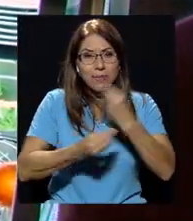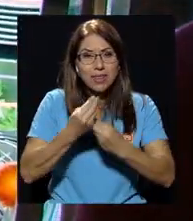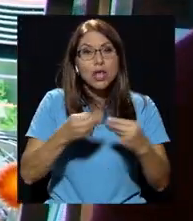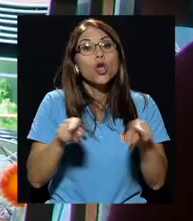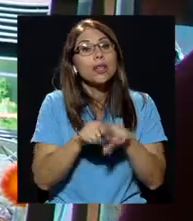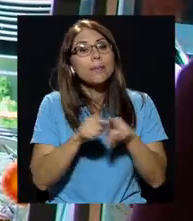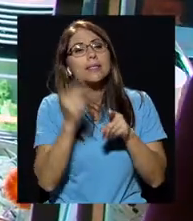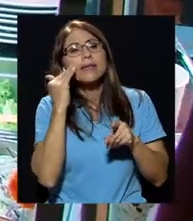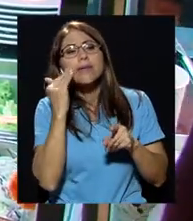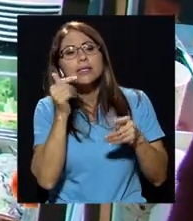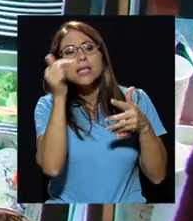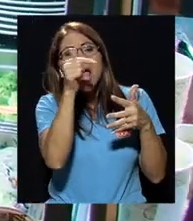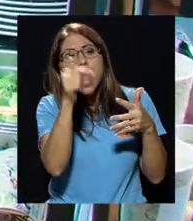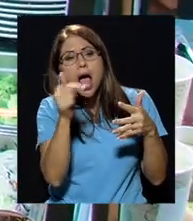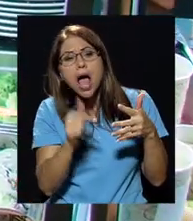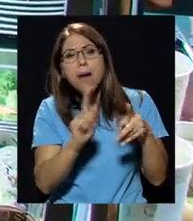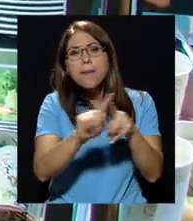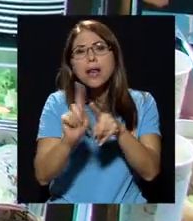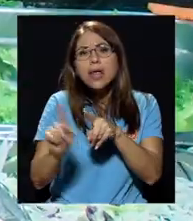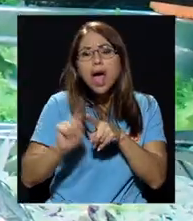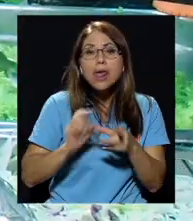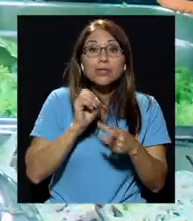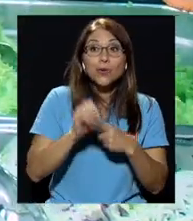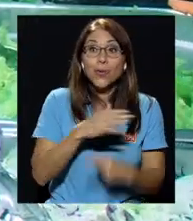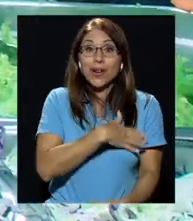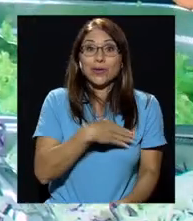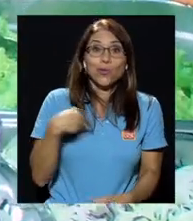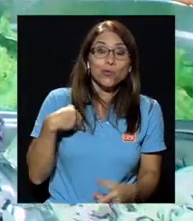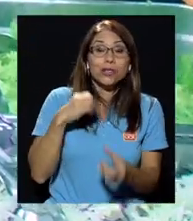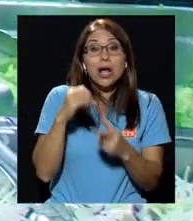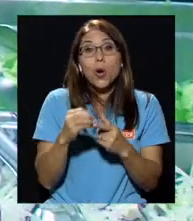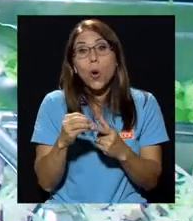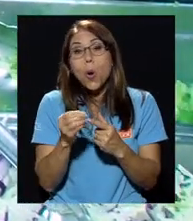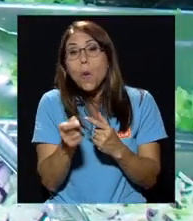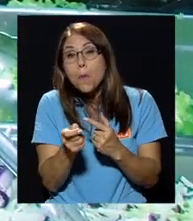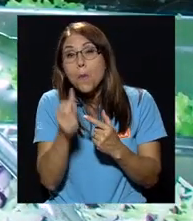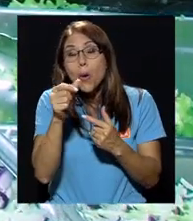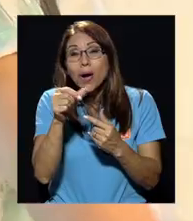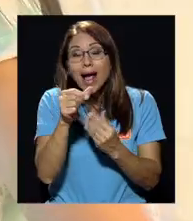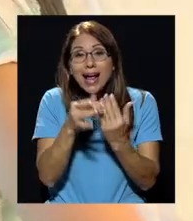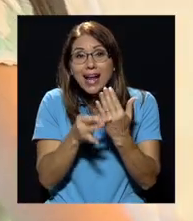variadas, son gustadas, se ofrecen con poca grasa y cumplen todos los lineamientos.